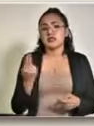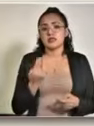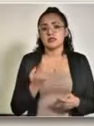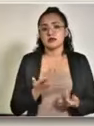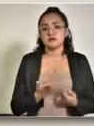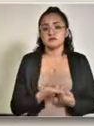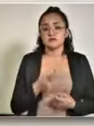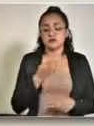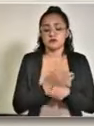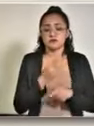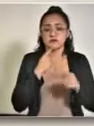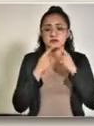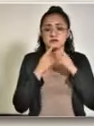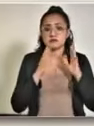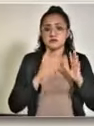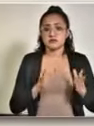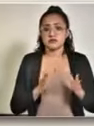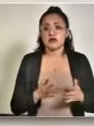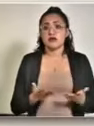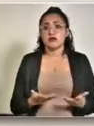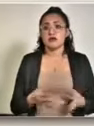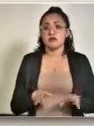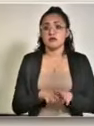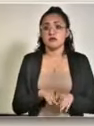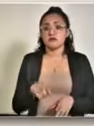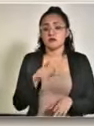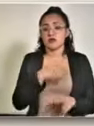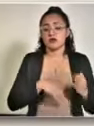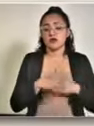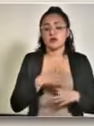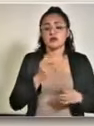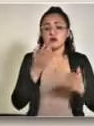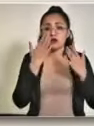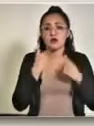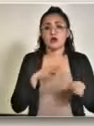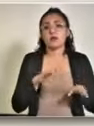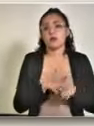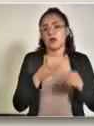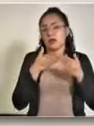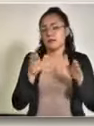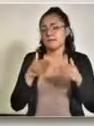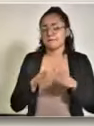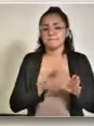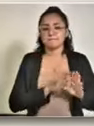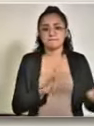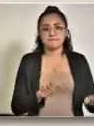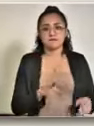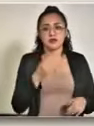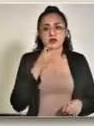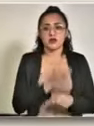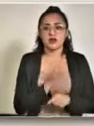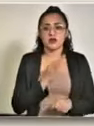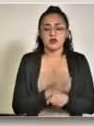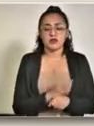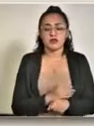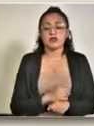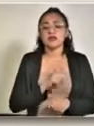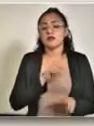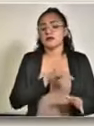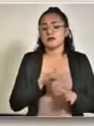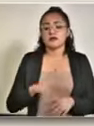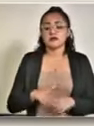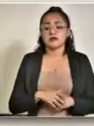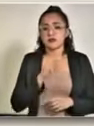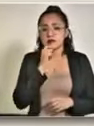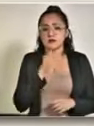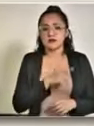o si ya se dialogó con ellos. Bueno, porque usted ha mencionado que no hay condiciones para la reactividad económica. Y por otra parte también